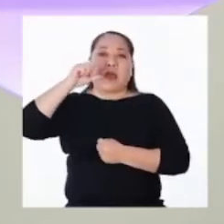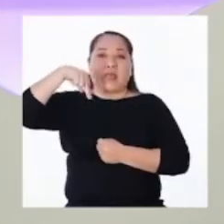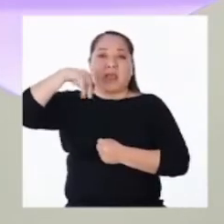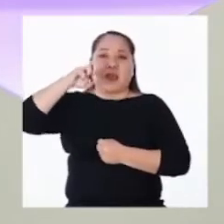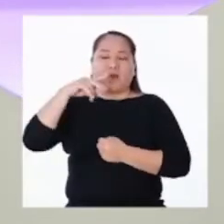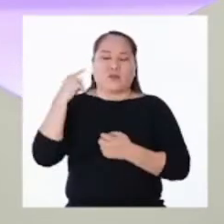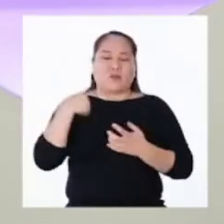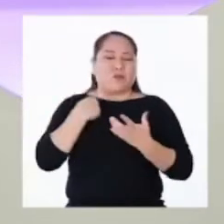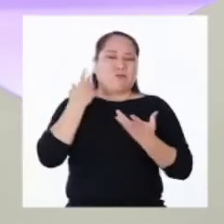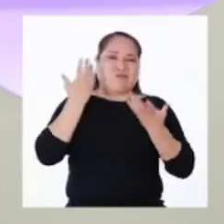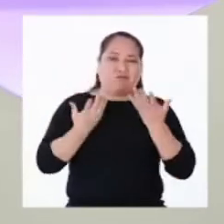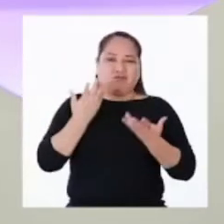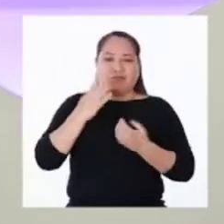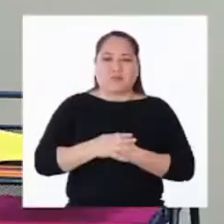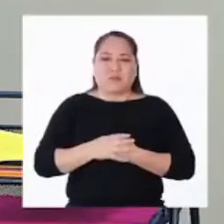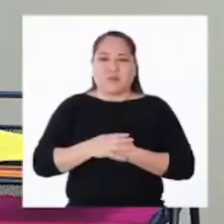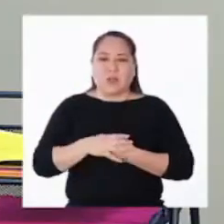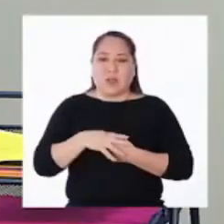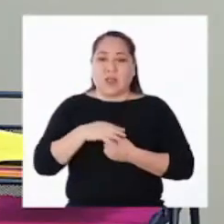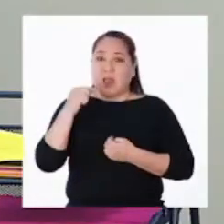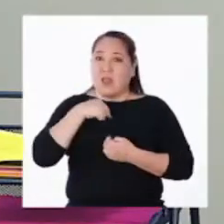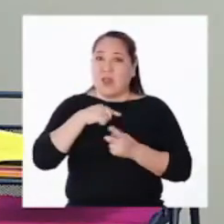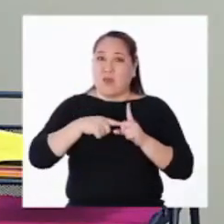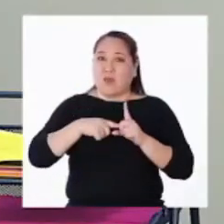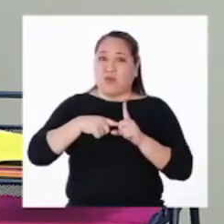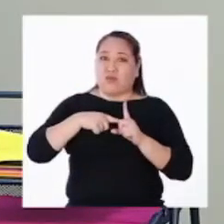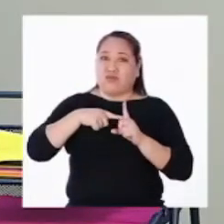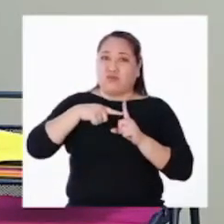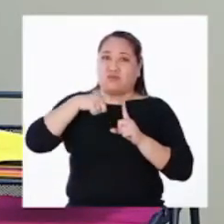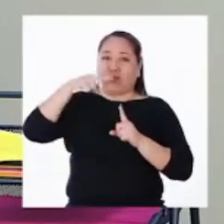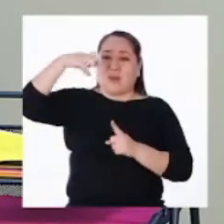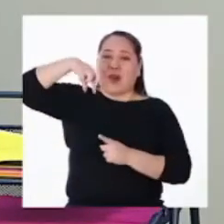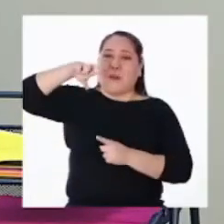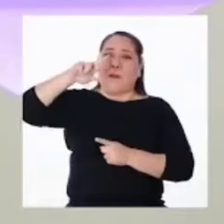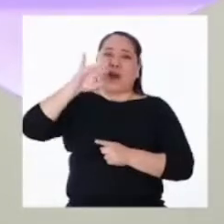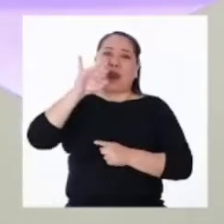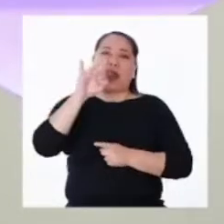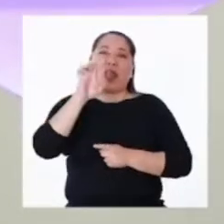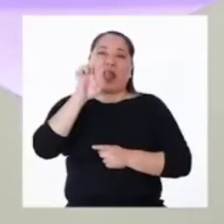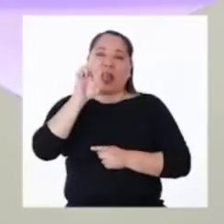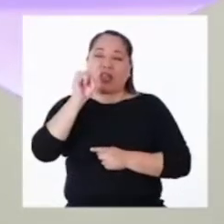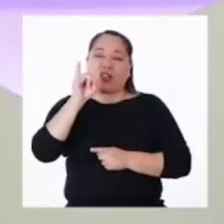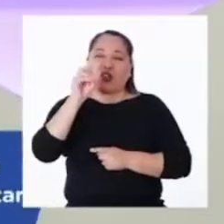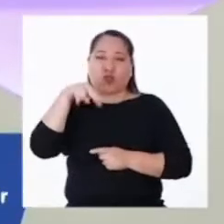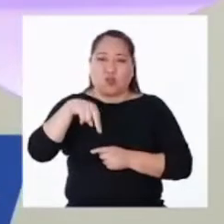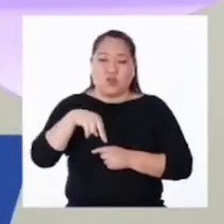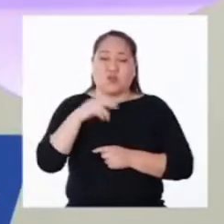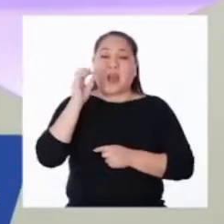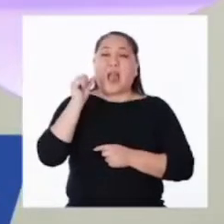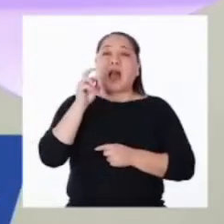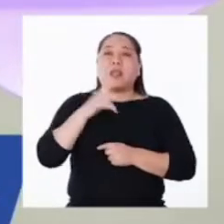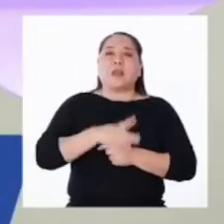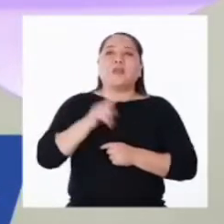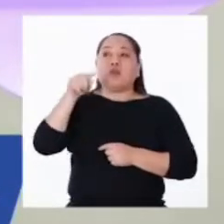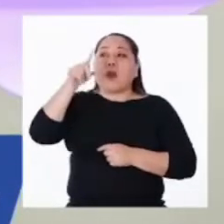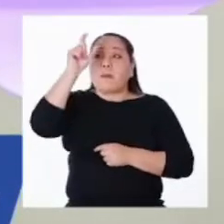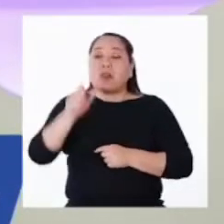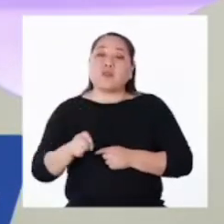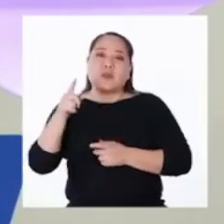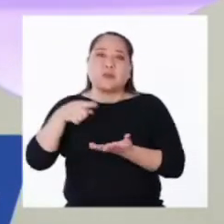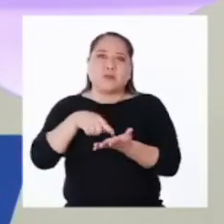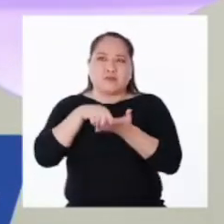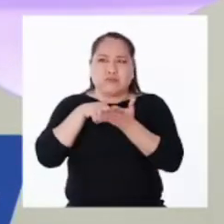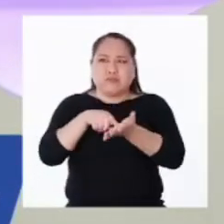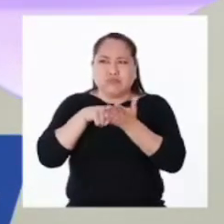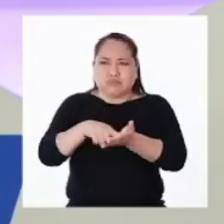puede provocar un inevitable ¿aumento de la presión arterial? Exacto. Una persona que se encuentra sometida